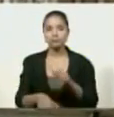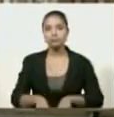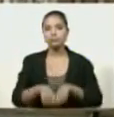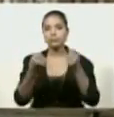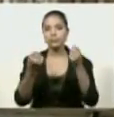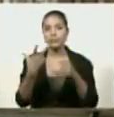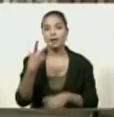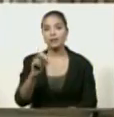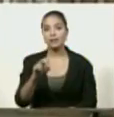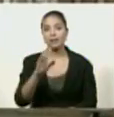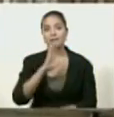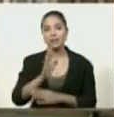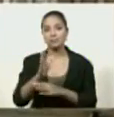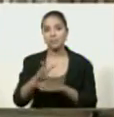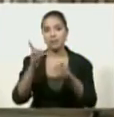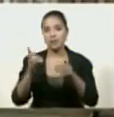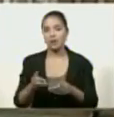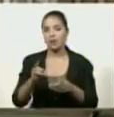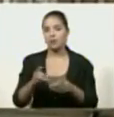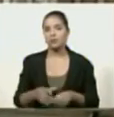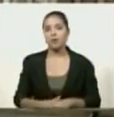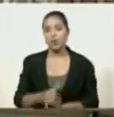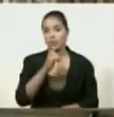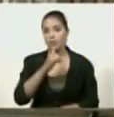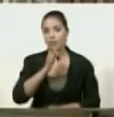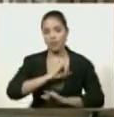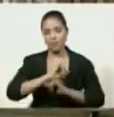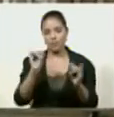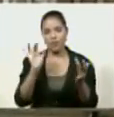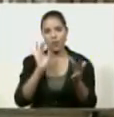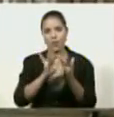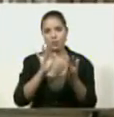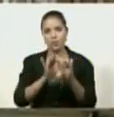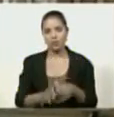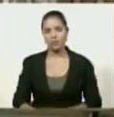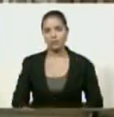más de 30 sentencias y no el acatamiento de las mismas. Con esta información devolvemos nuevamente el pase a los estudios. Adelante.